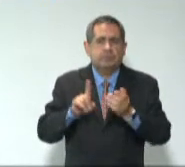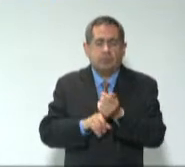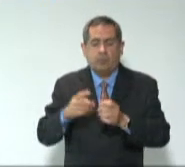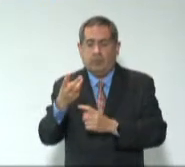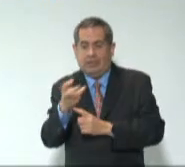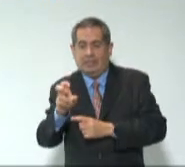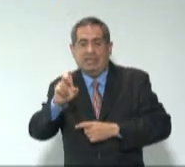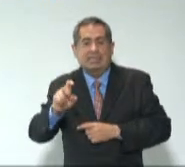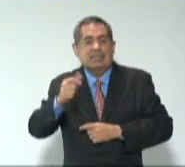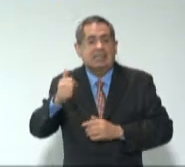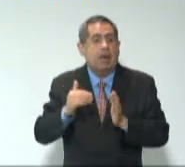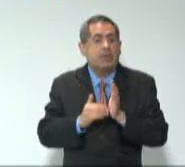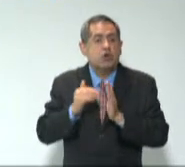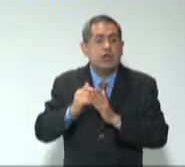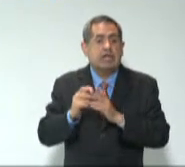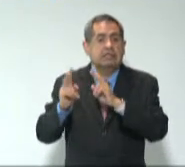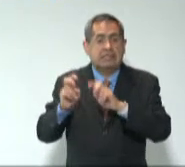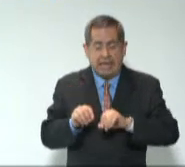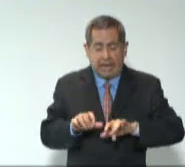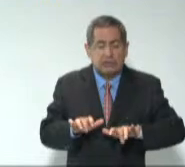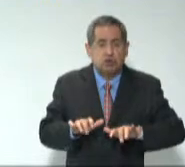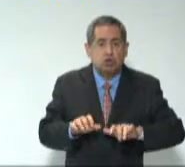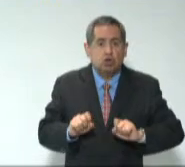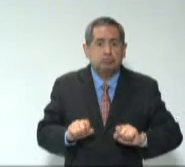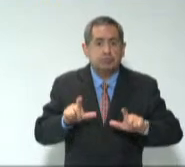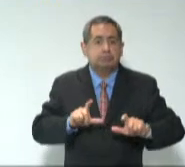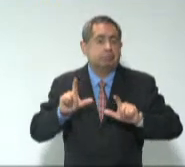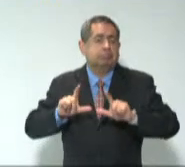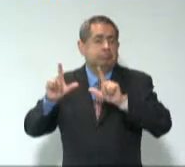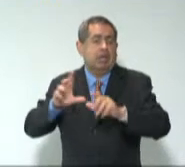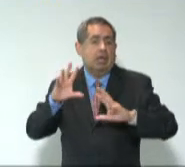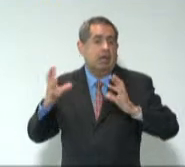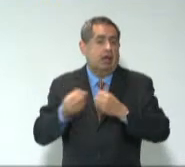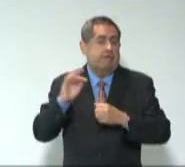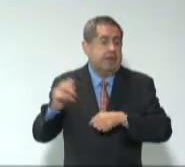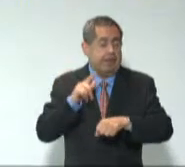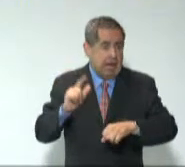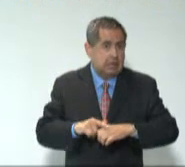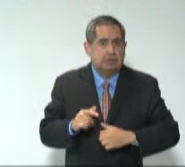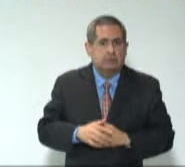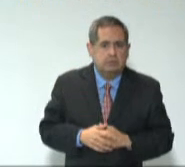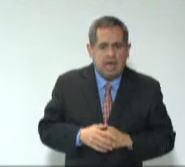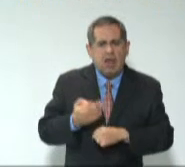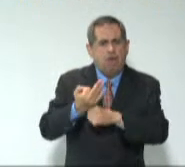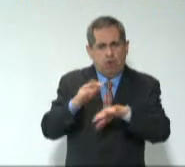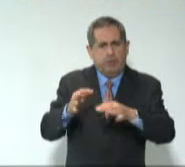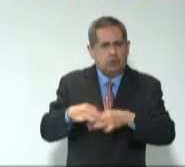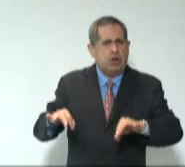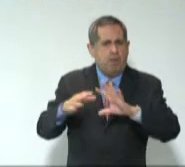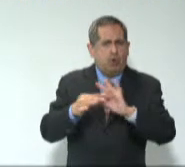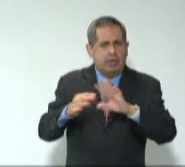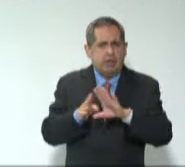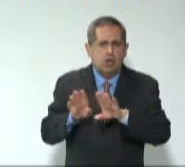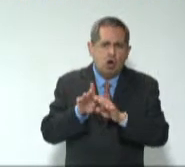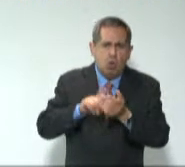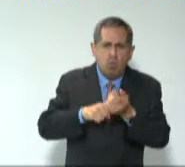336 millones de registros en a nivel Federal pero hay información que sí es importante que uno puede destacar por ejemplo lo